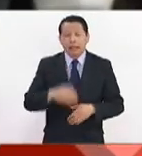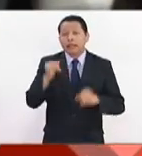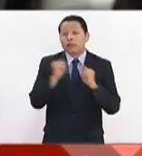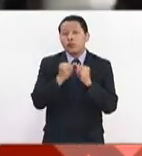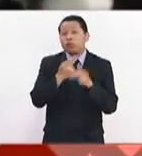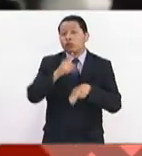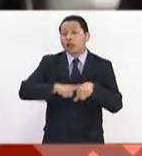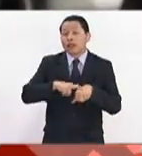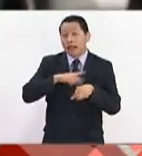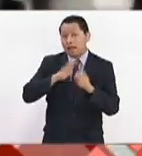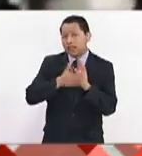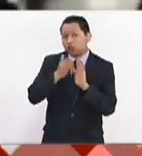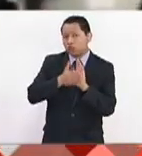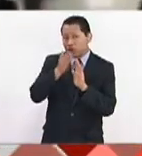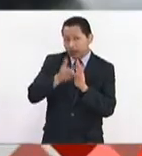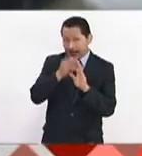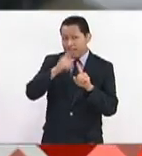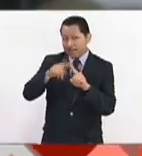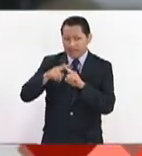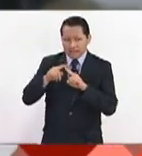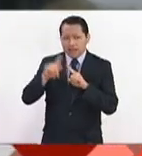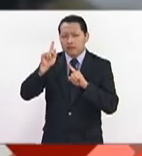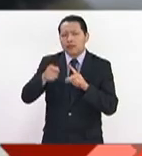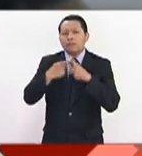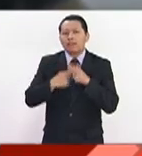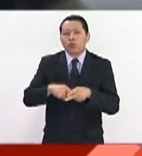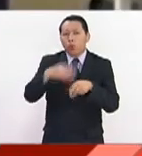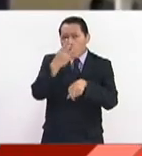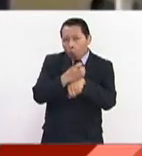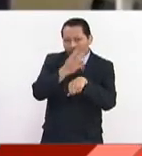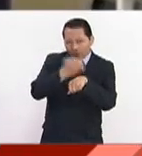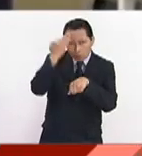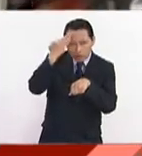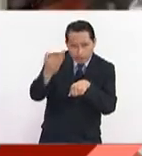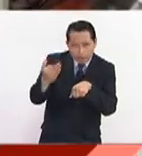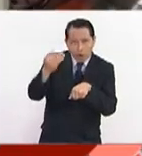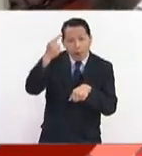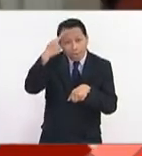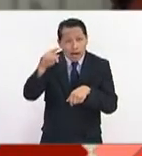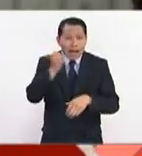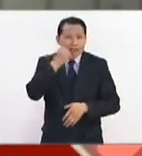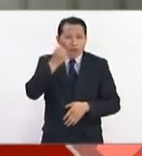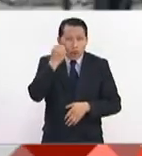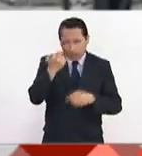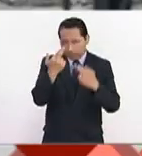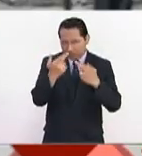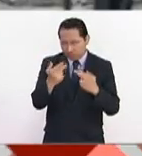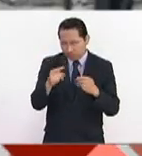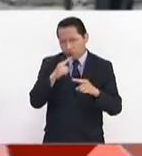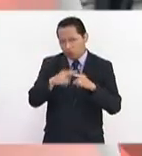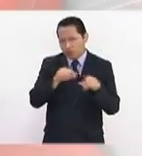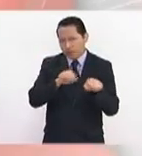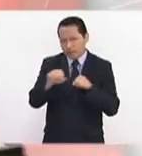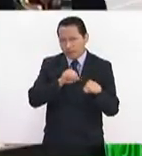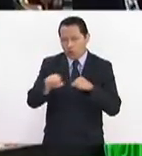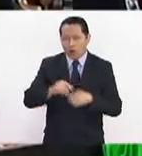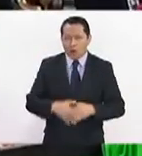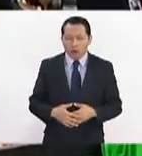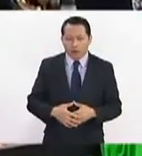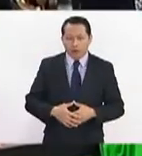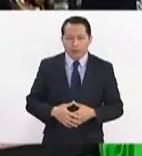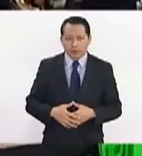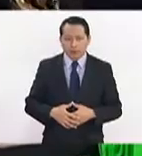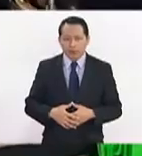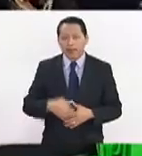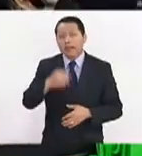Nacional de Infraestructura Física Educativa inició la cuarta fase de atención a los planteles dañados por los sismos.